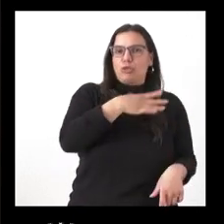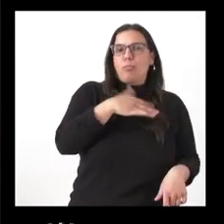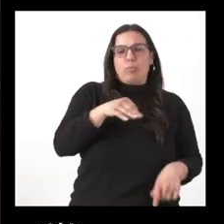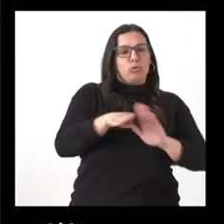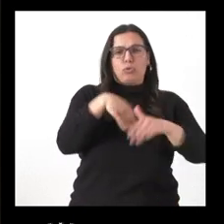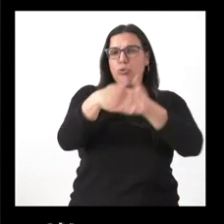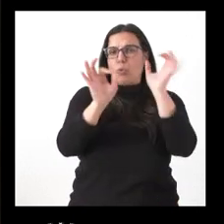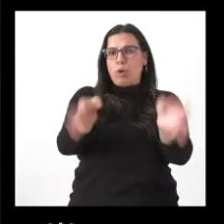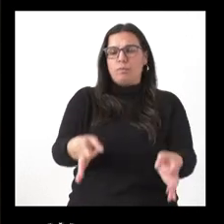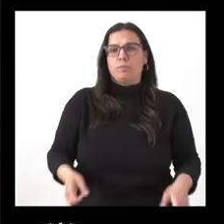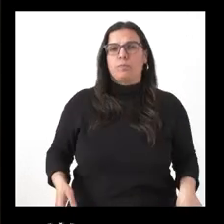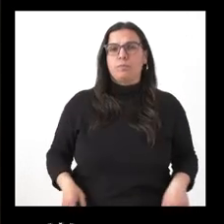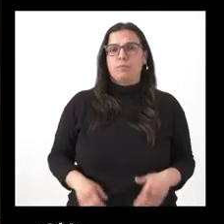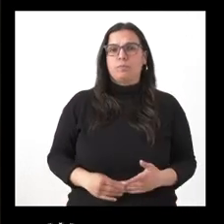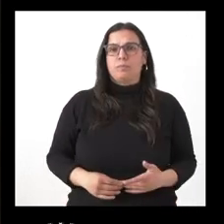dinámica